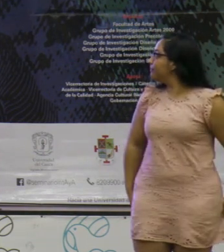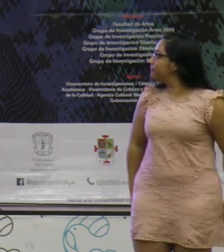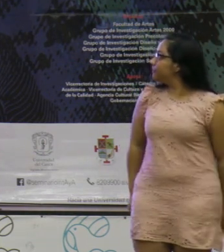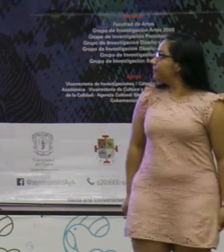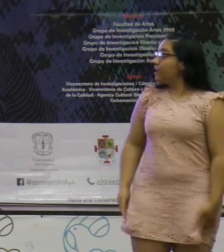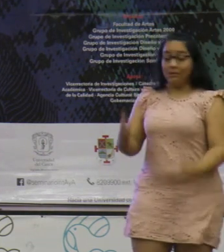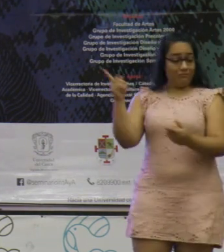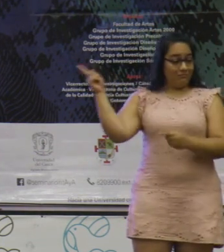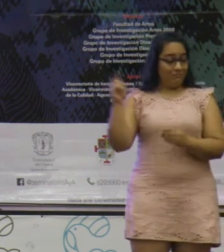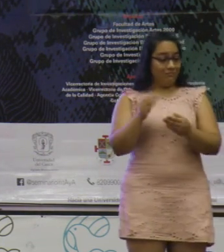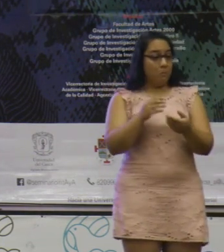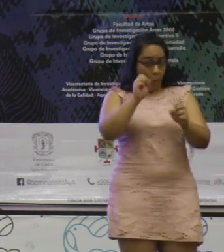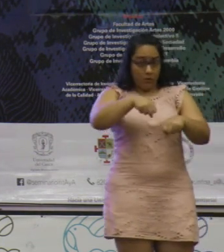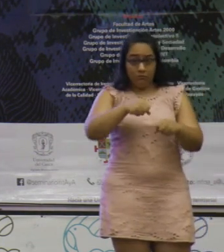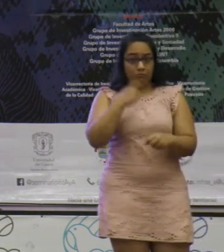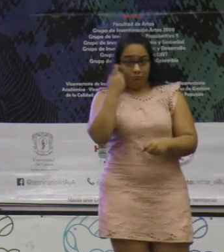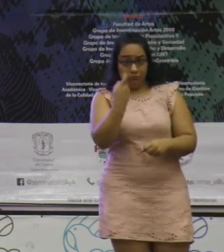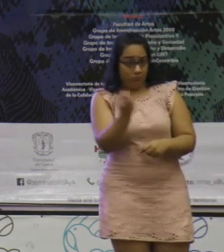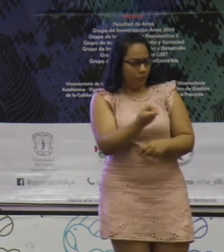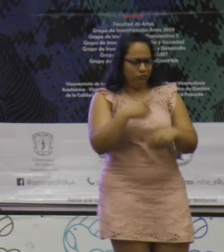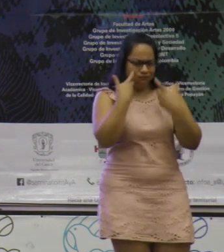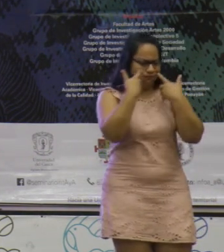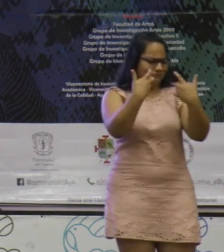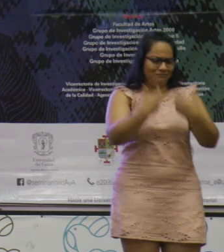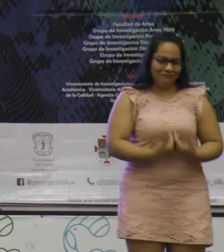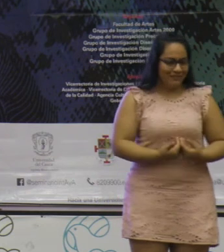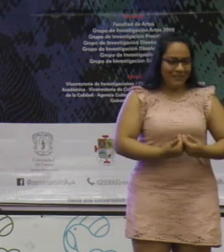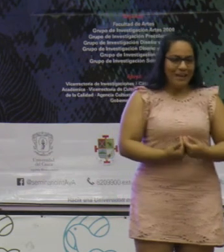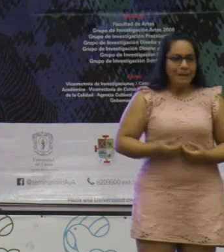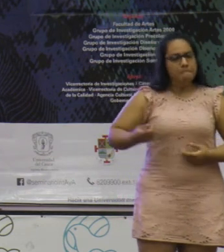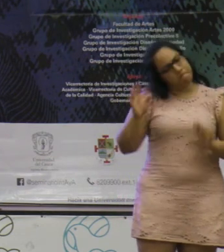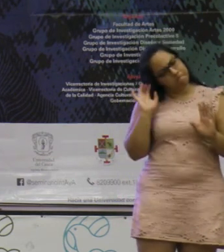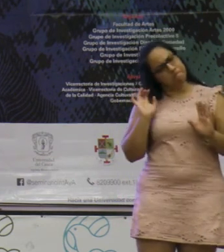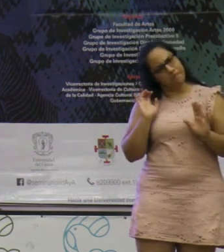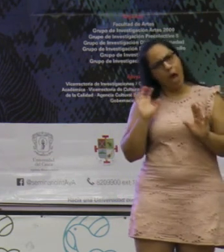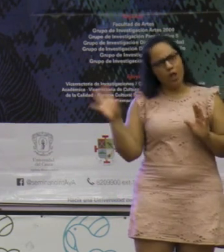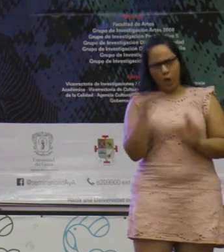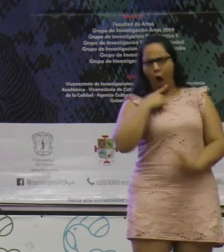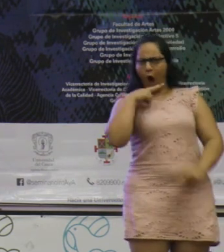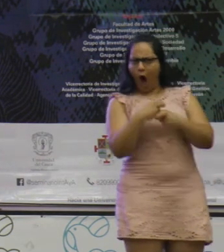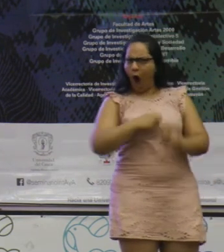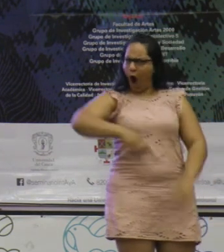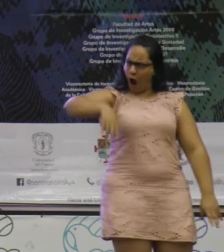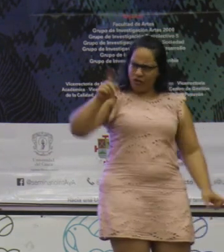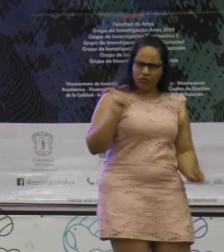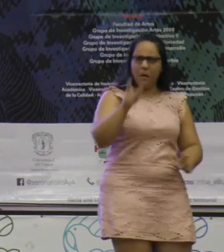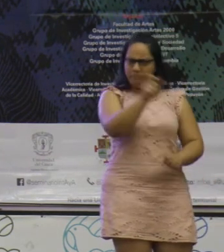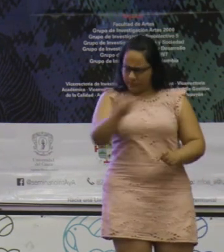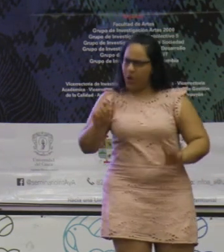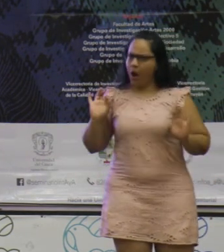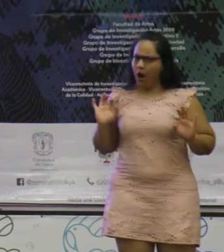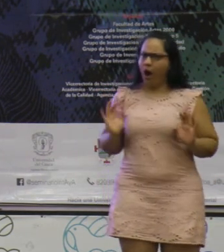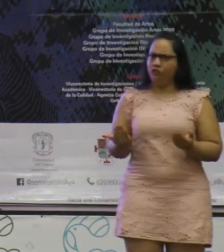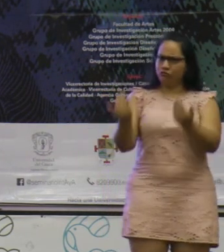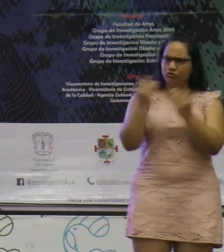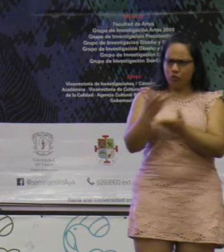Estos libros del señor, búsquenlos, Werder es increíble. Entonces uno entra a proponer y uno dice, bueno, pero no todo es cabrón, habrá que mirar qué gente está haciendo cosas con ese poder